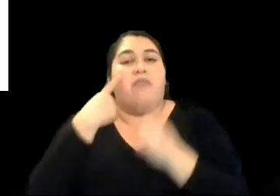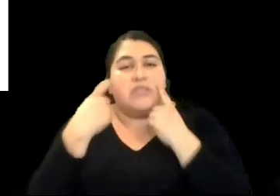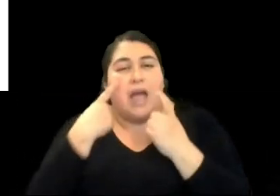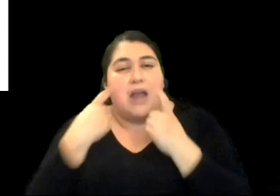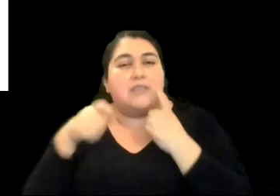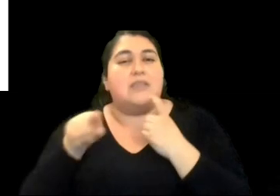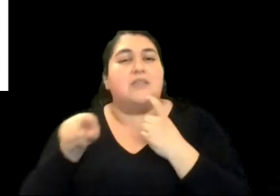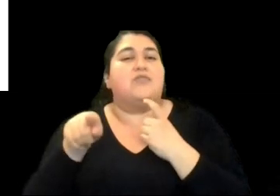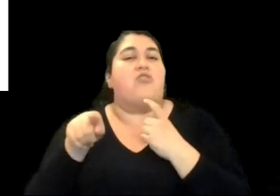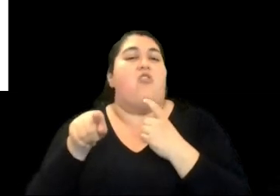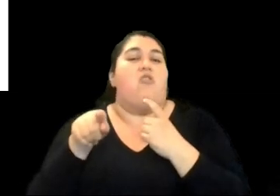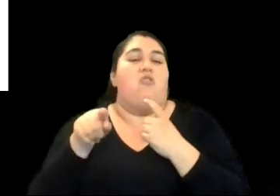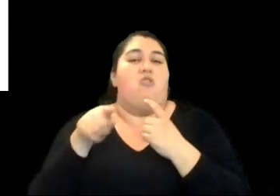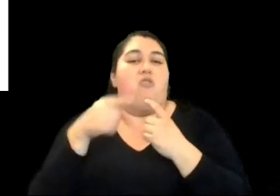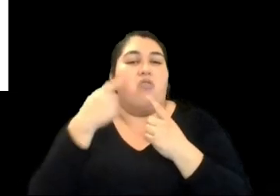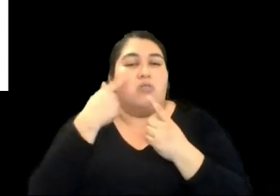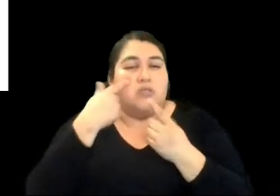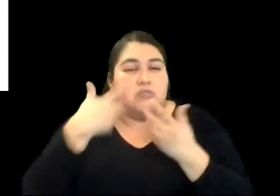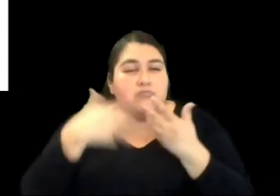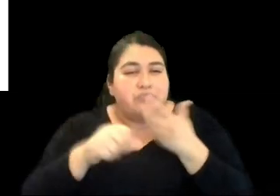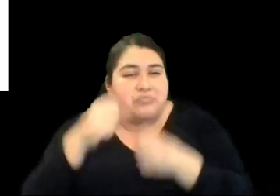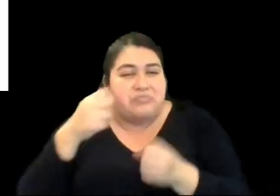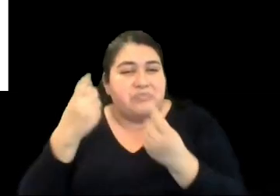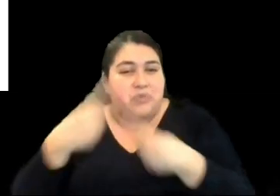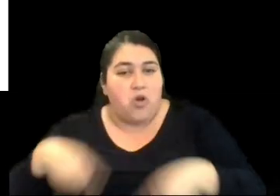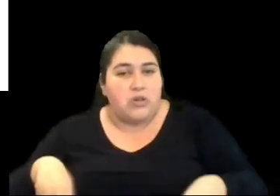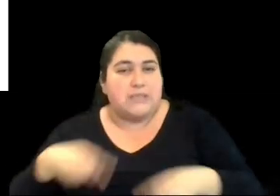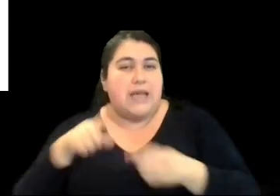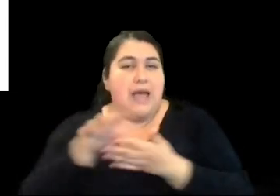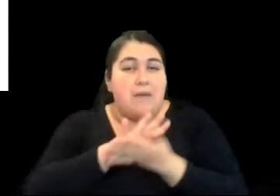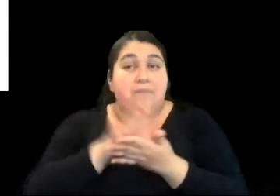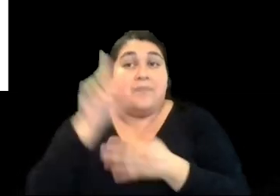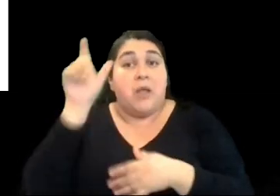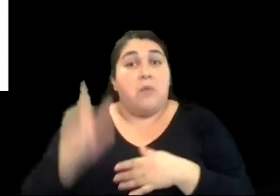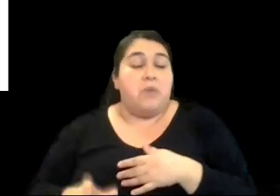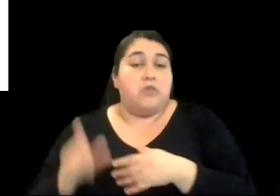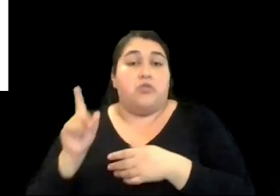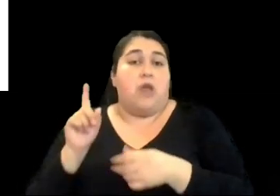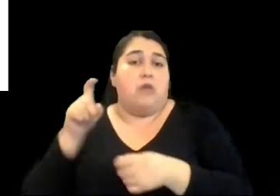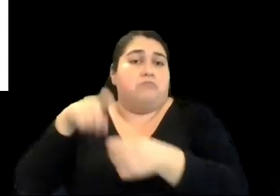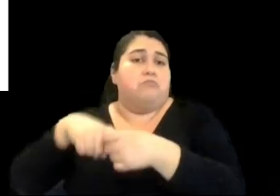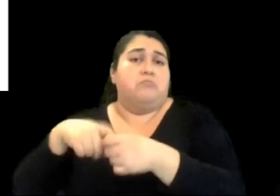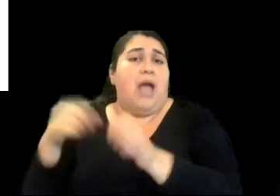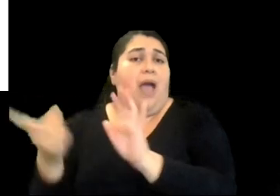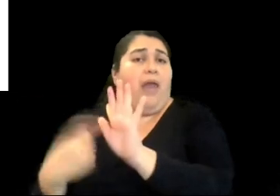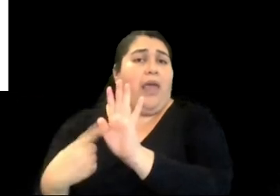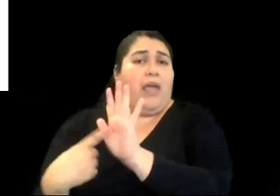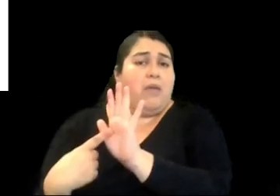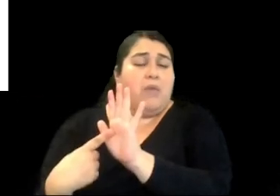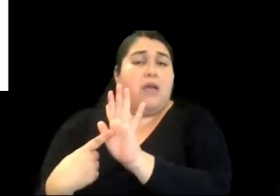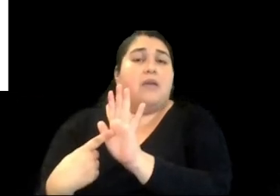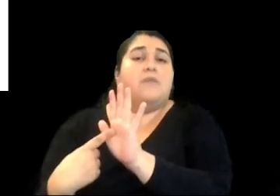de punibilidad, pero el contribuyente está adherido al régimen, también los